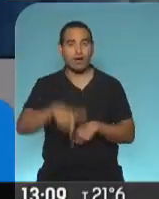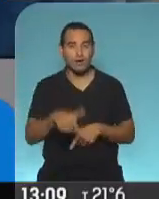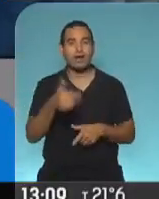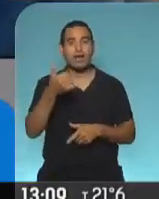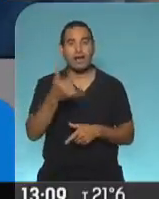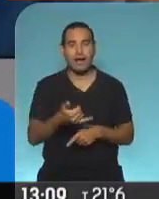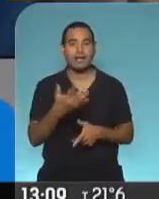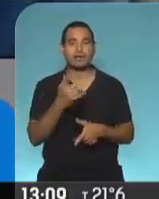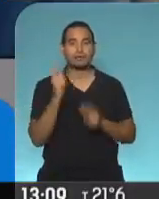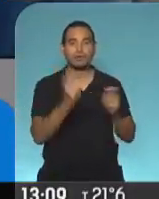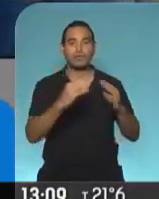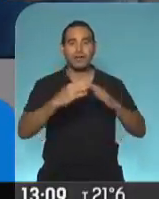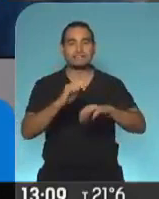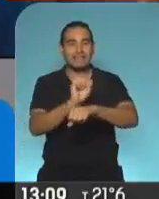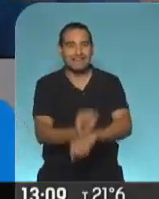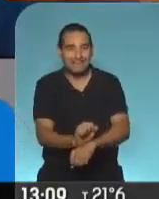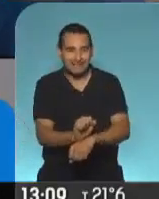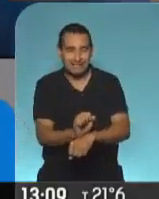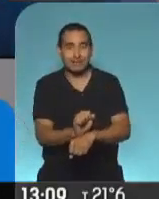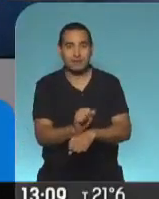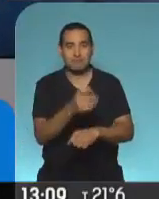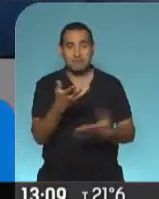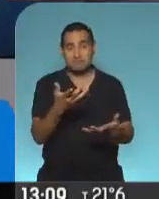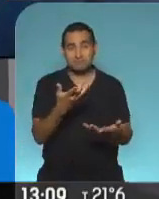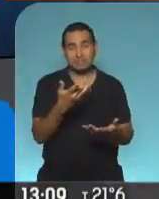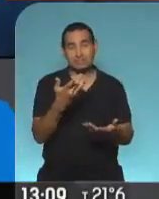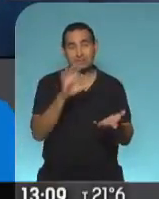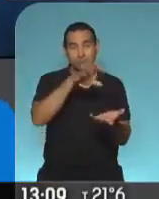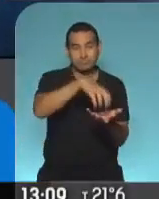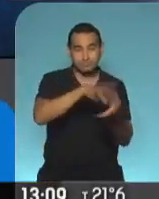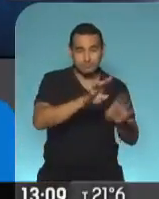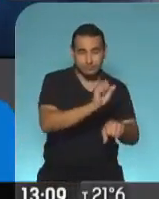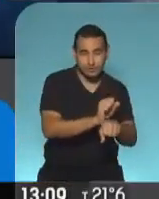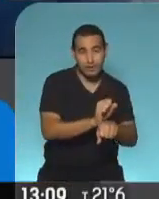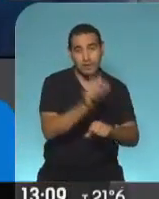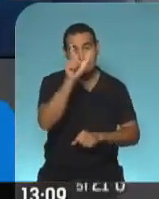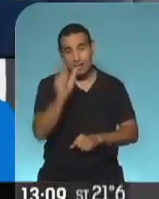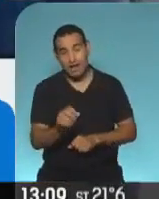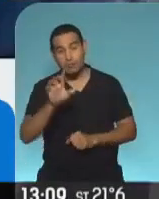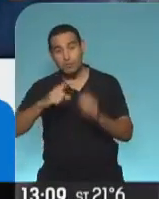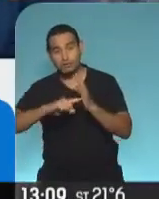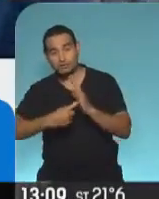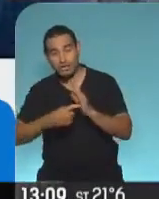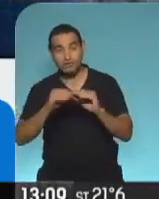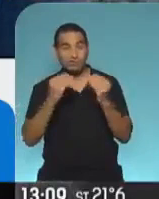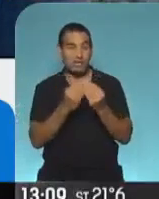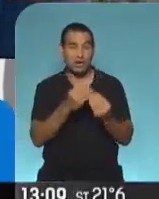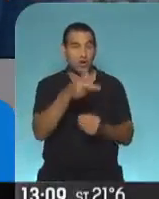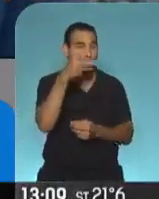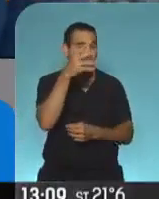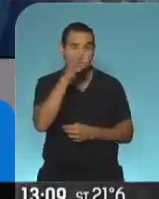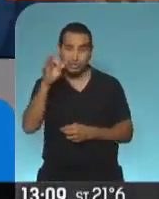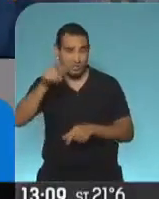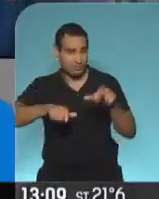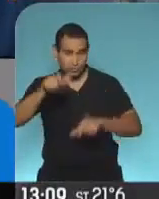incremento de las prisiones domiciliarias, pero que representan entre el Servicio Penitenciario Federal y el de la provincia de Buenos Aires no más de 800